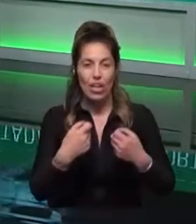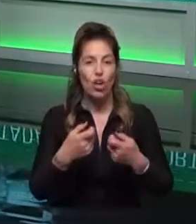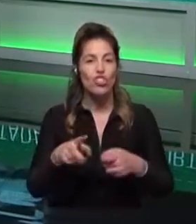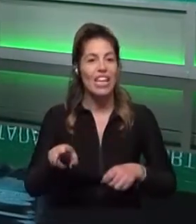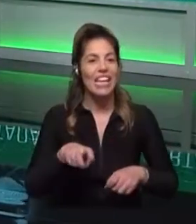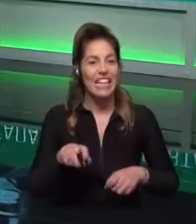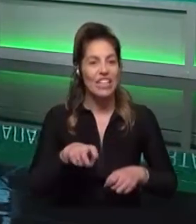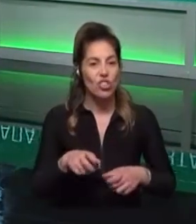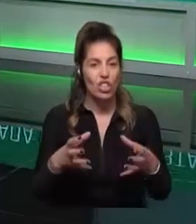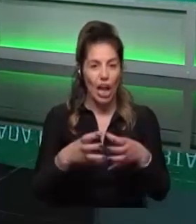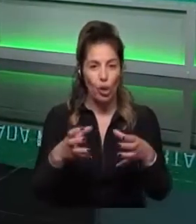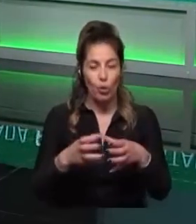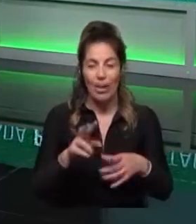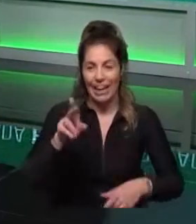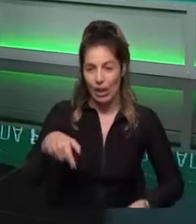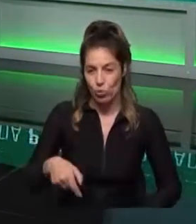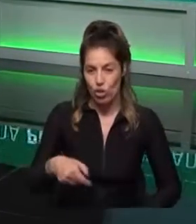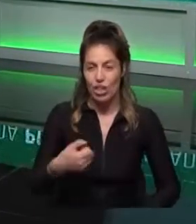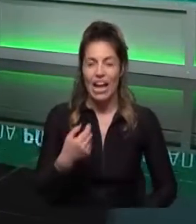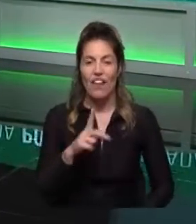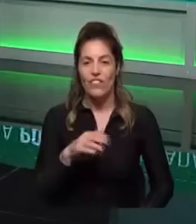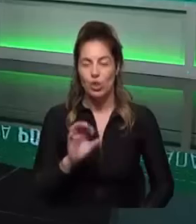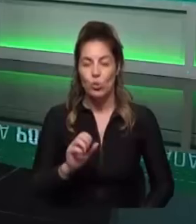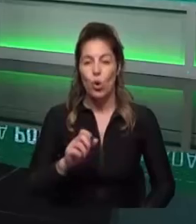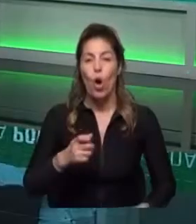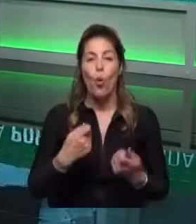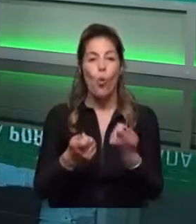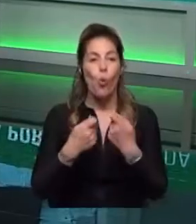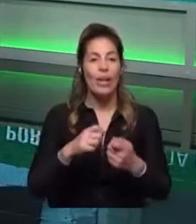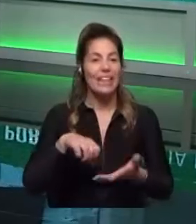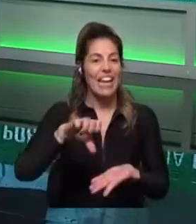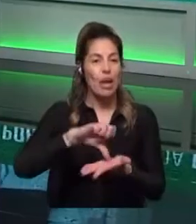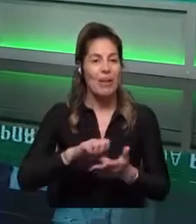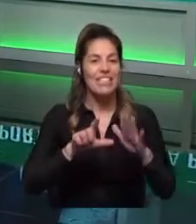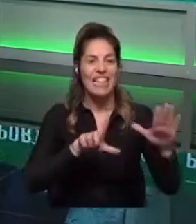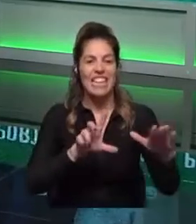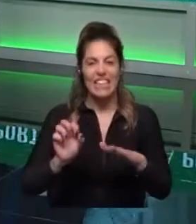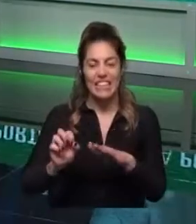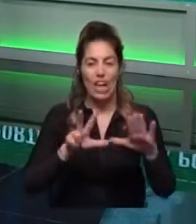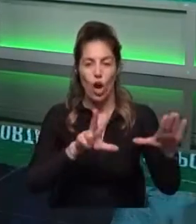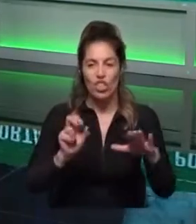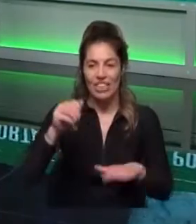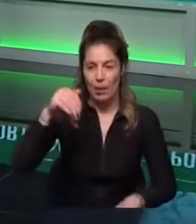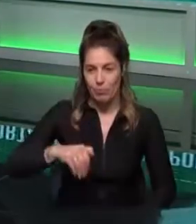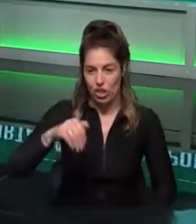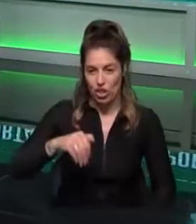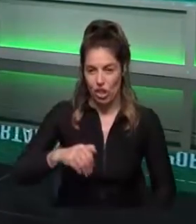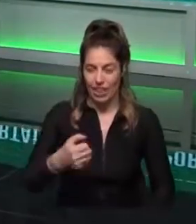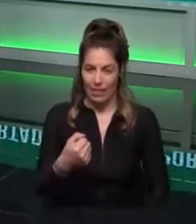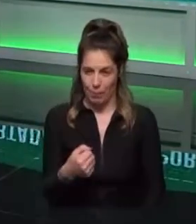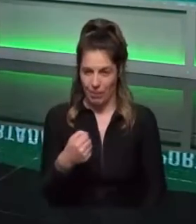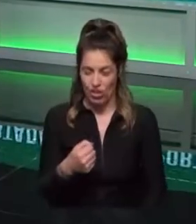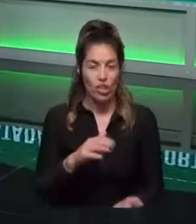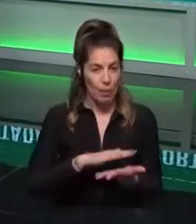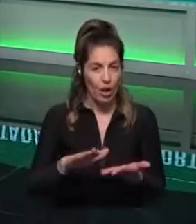la gestión del renunciante al viso le cuesta en el país entre 70 y 80 millones de pesos bueno estaremos repasando este